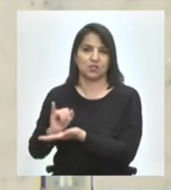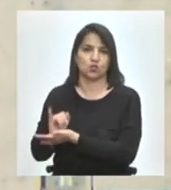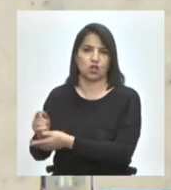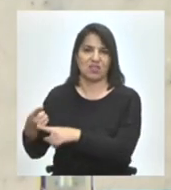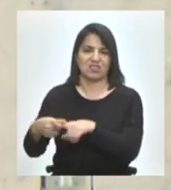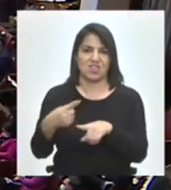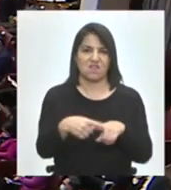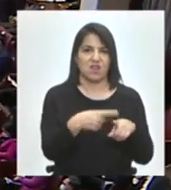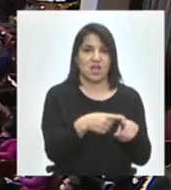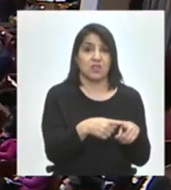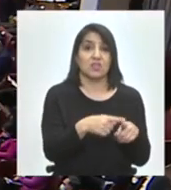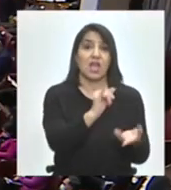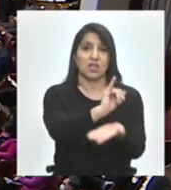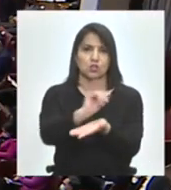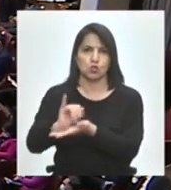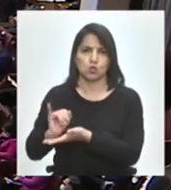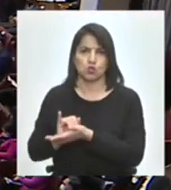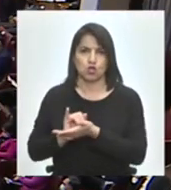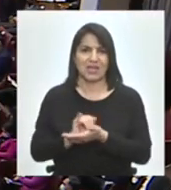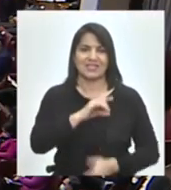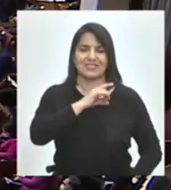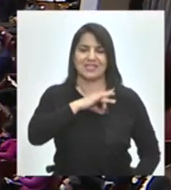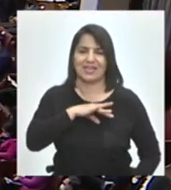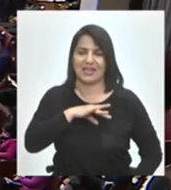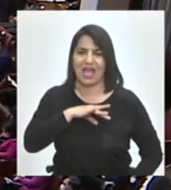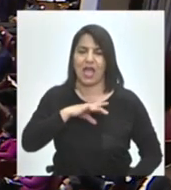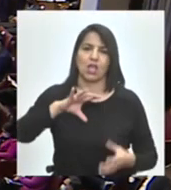organismos nacionales e internacionales.